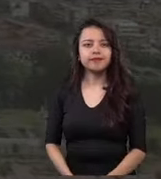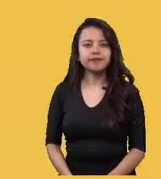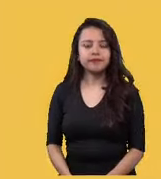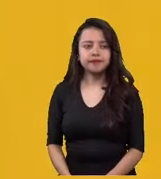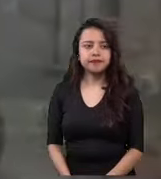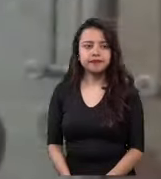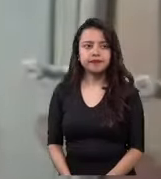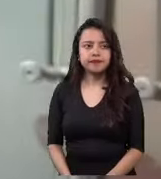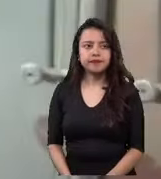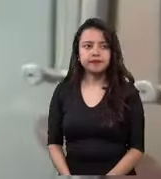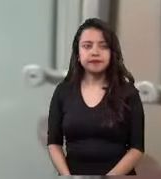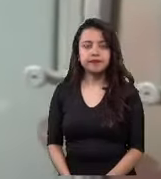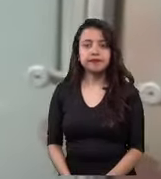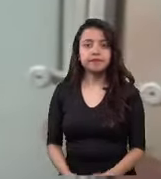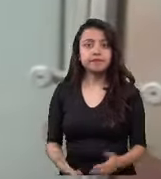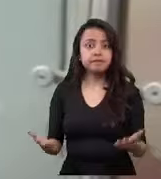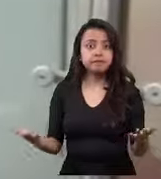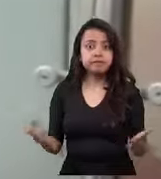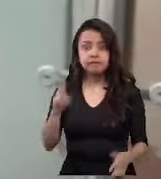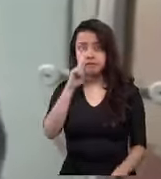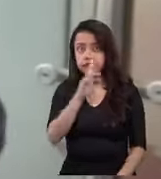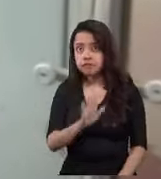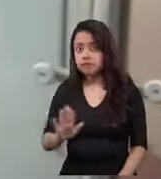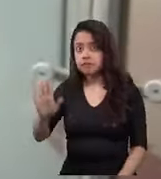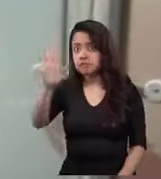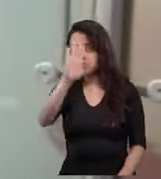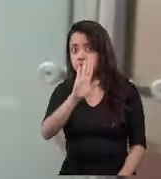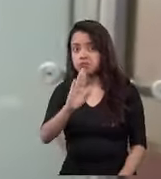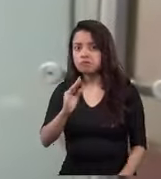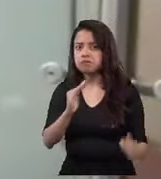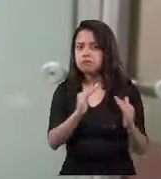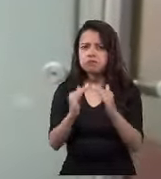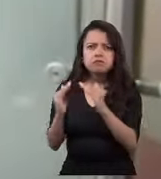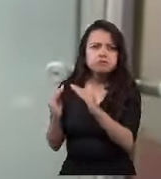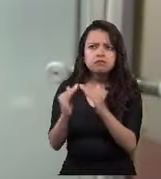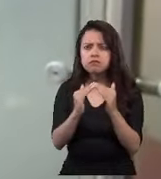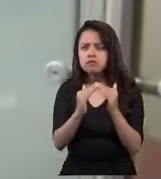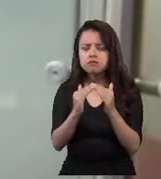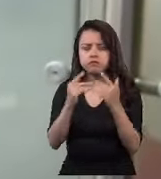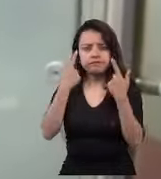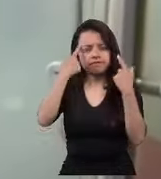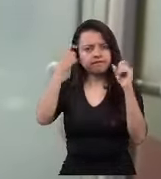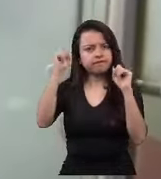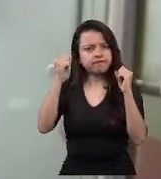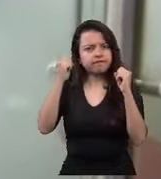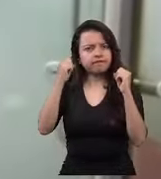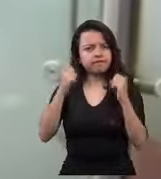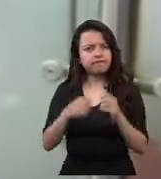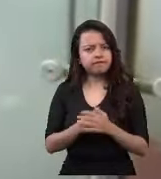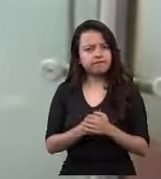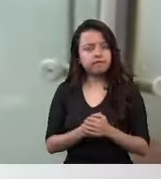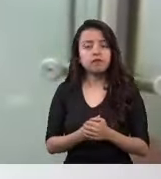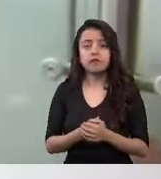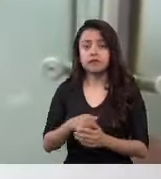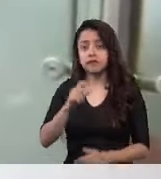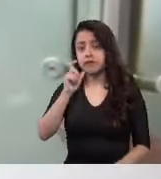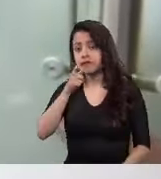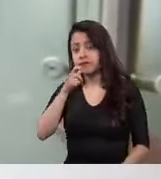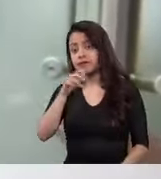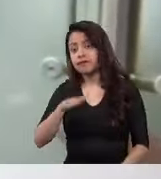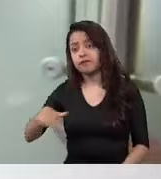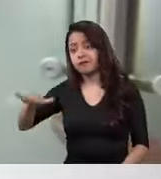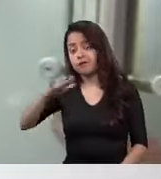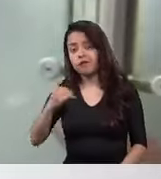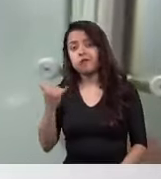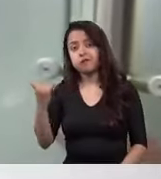El déficit de viviendas en Colombia es muy preocupante, la cifra es alarmante. Caldas naturalmente no es la excepción,